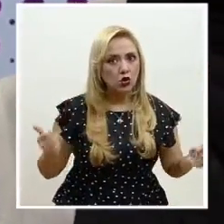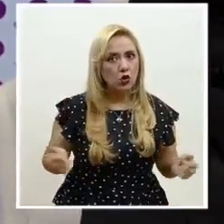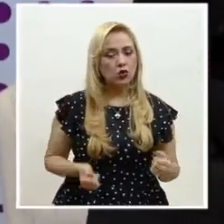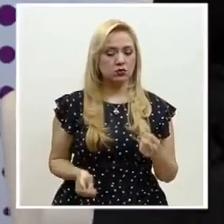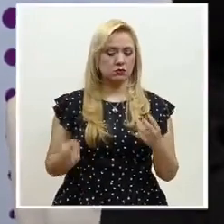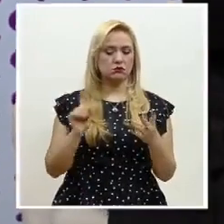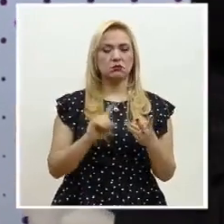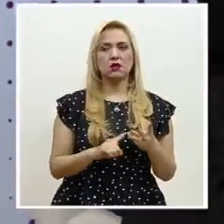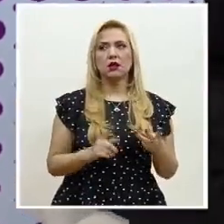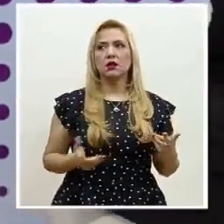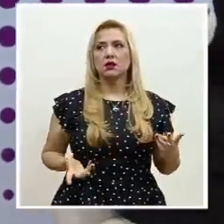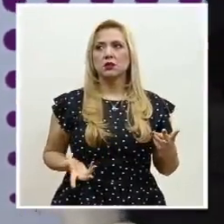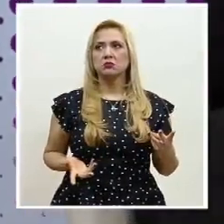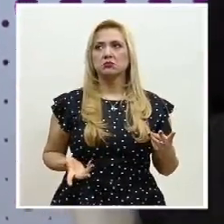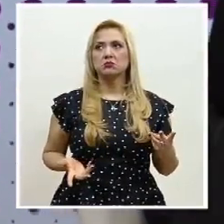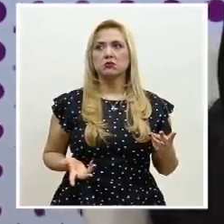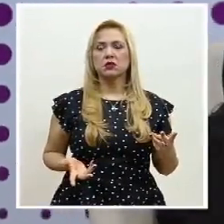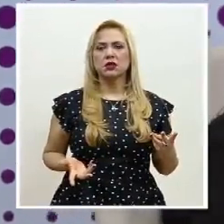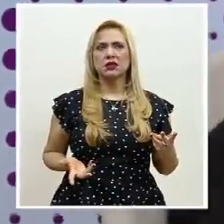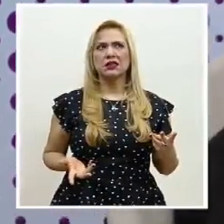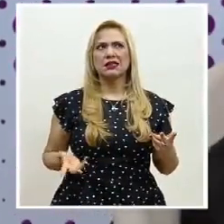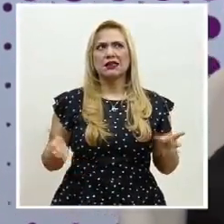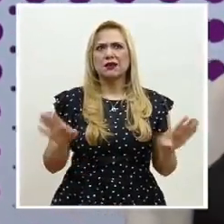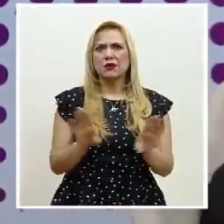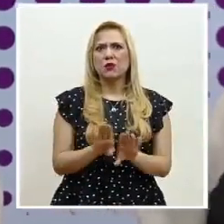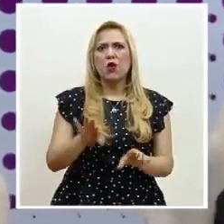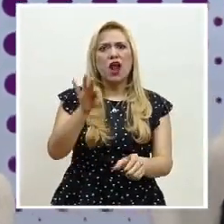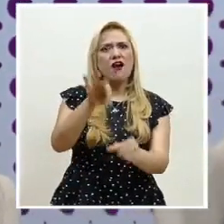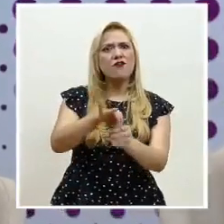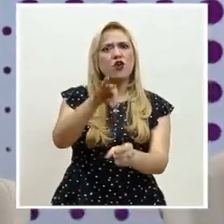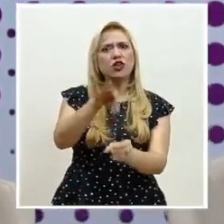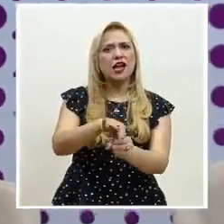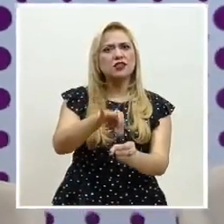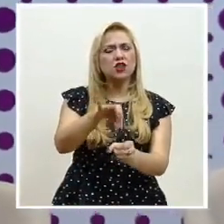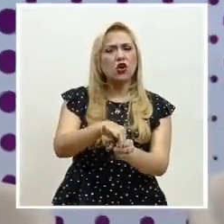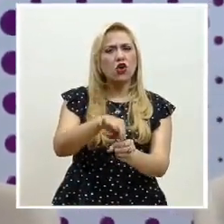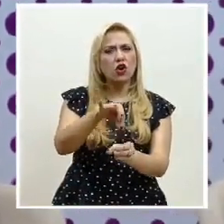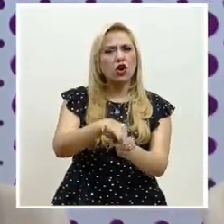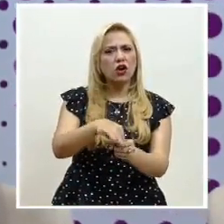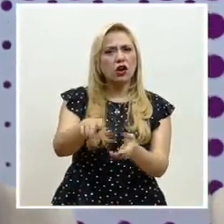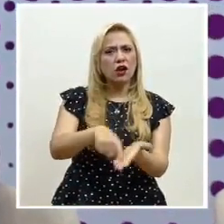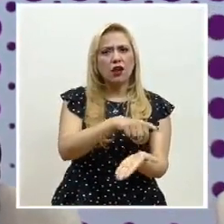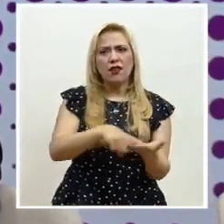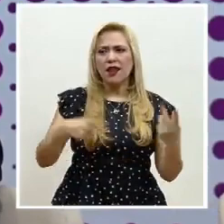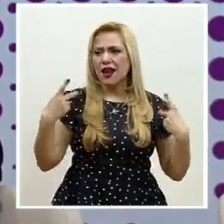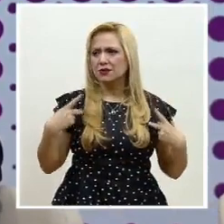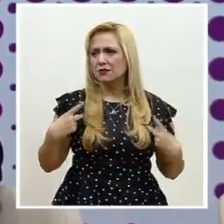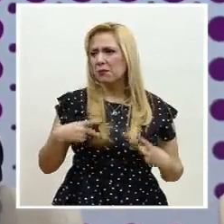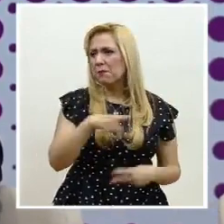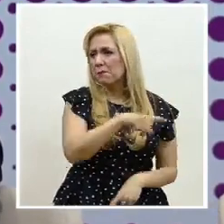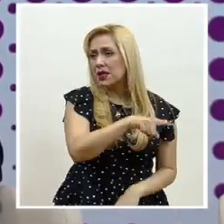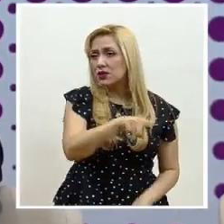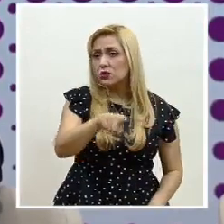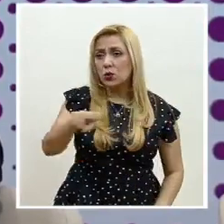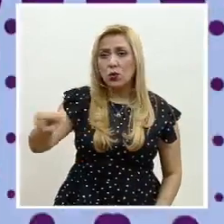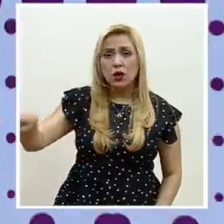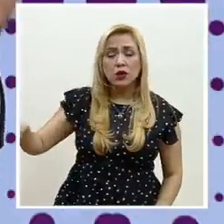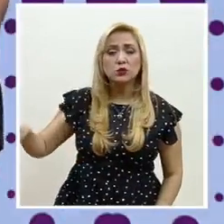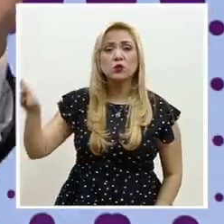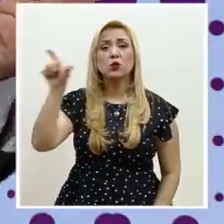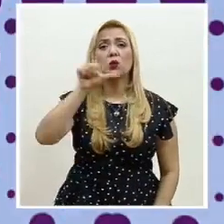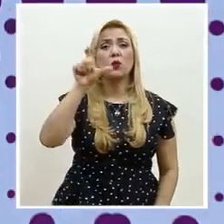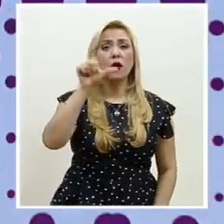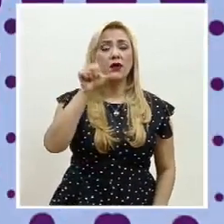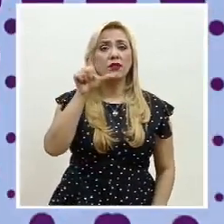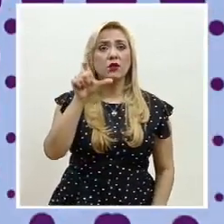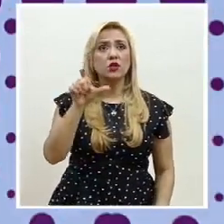Temas sobre, por ejemplo, el papel que tiene la votación de los ciudadanos en tratándose de temas relevantes